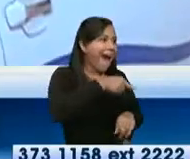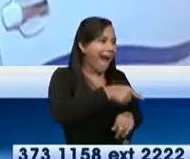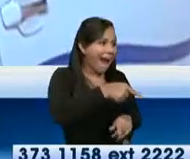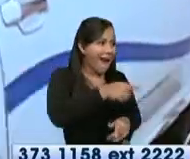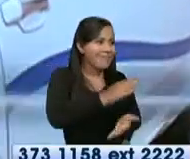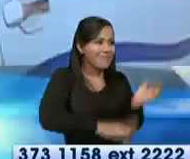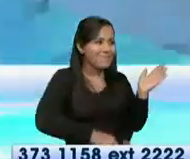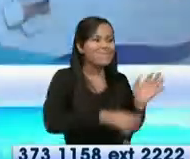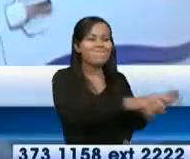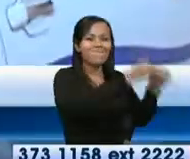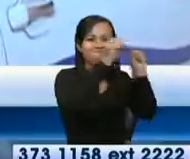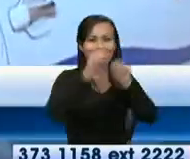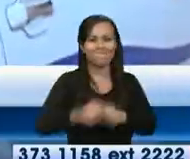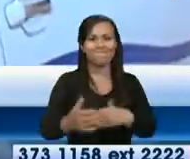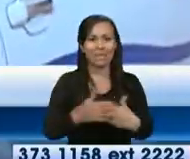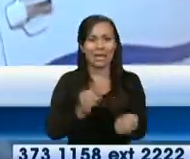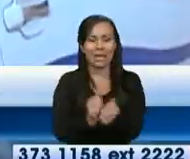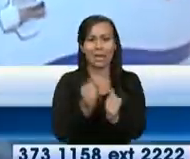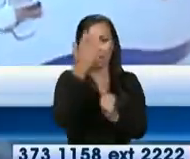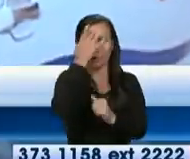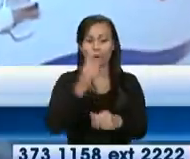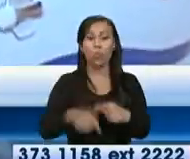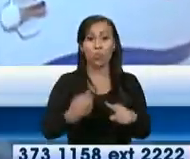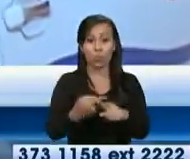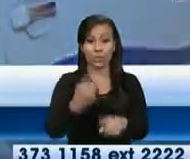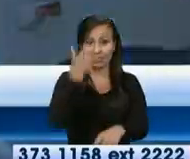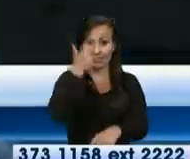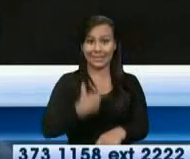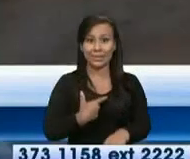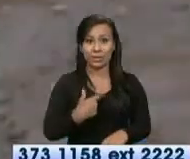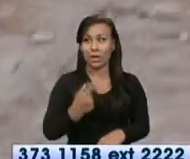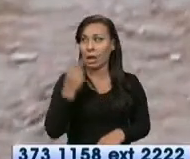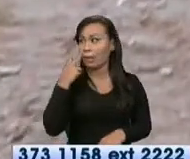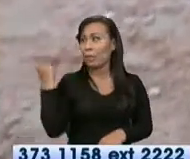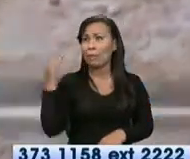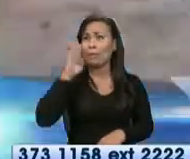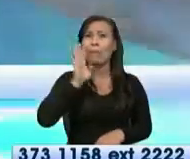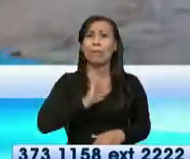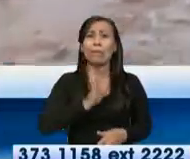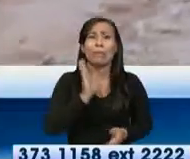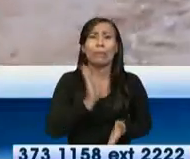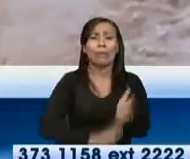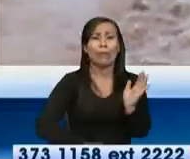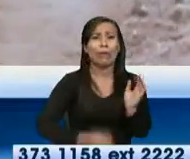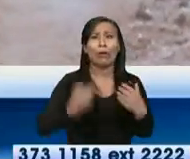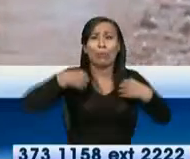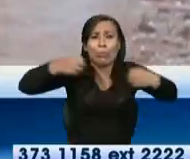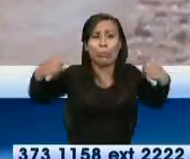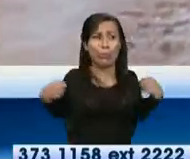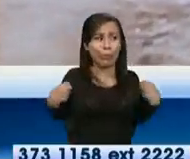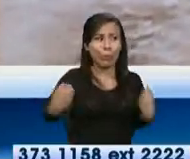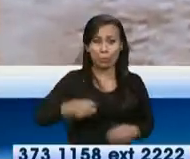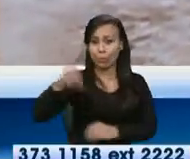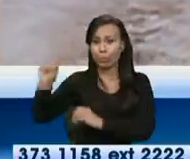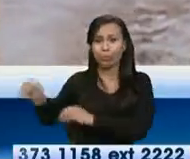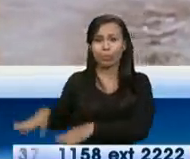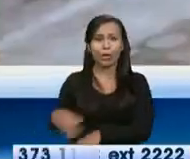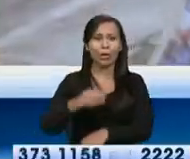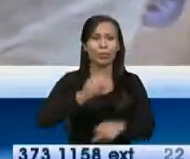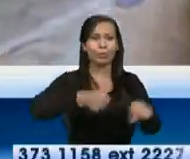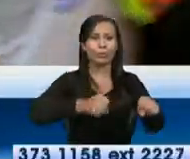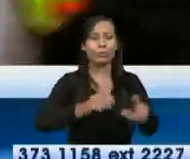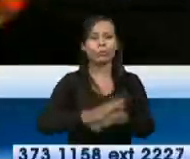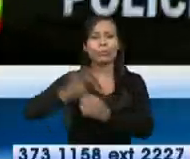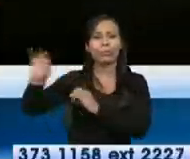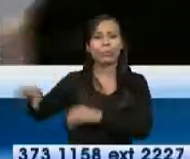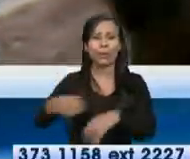que se botó la quebrada, botó la maleta, el casco y la arma del lugar. Los otros 4 y los 2 vehículos no fueron ubicados. Uno